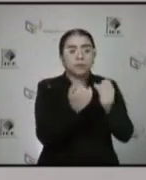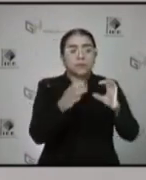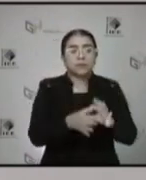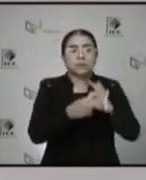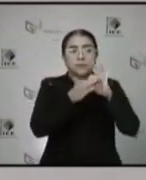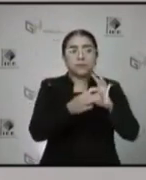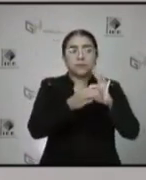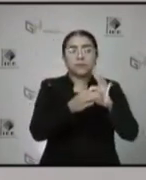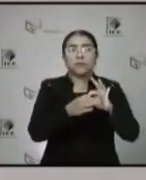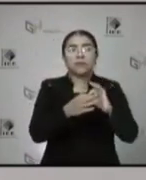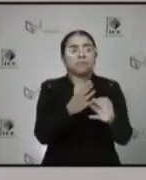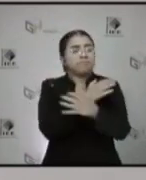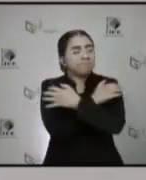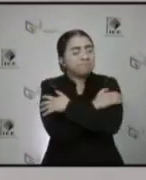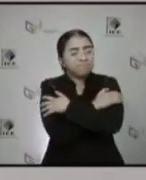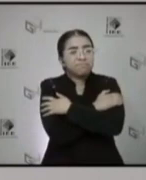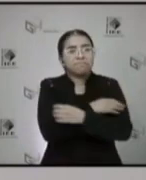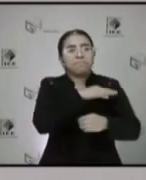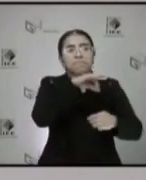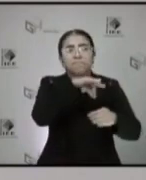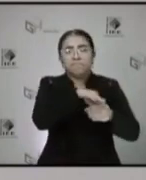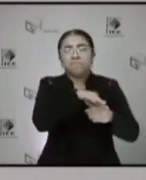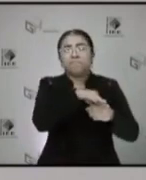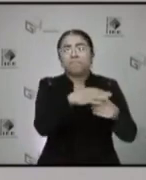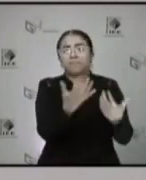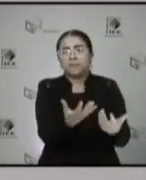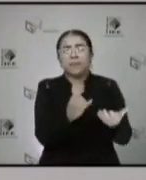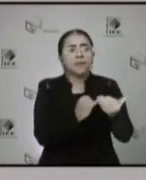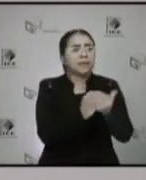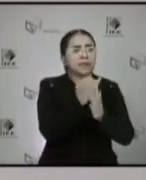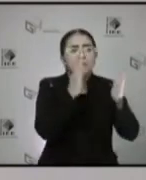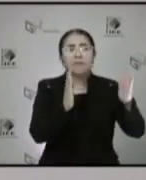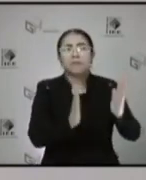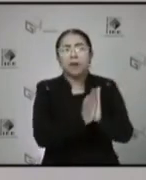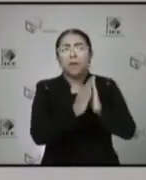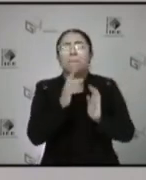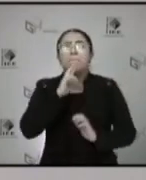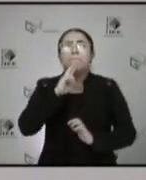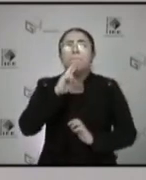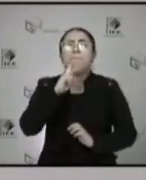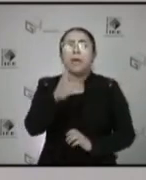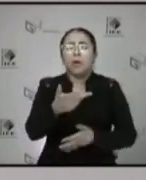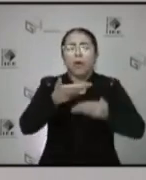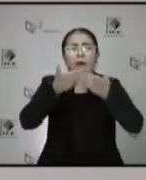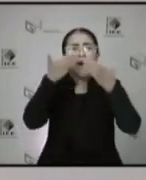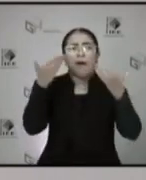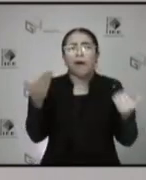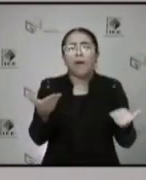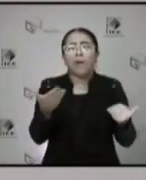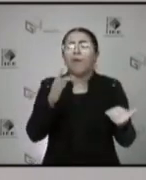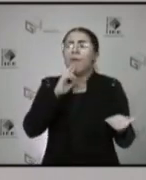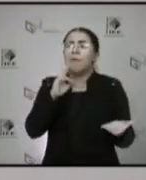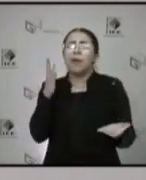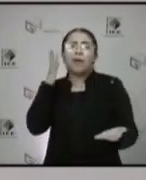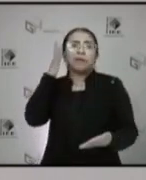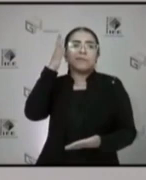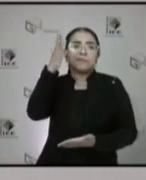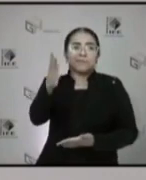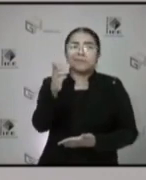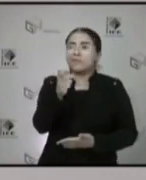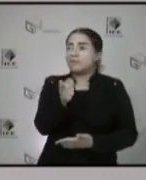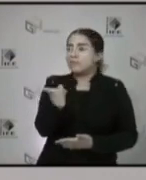quienes abrazan la democracia, quienes quieren un mejor presente y un mejor futuro para